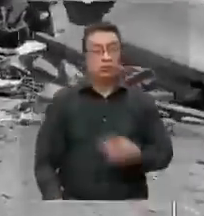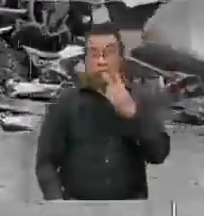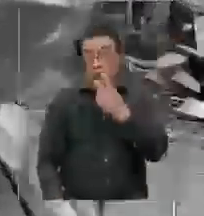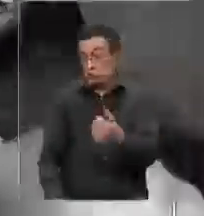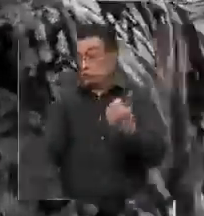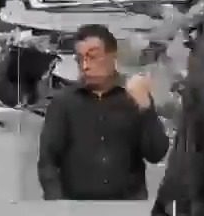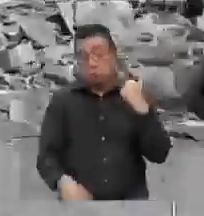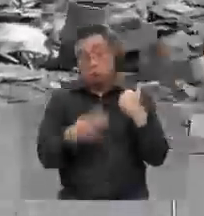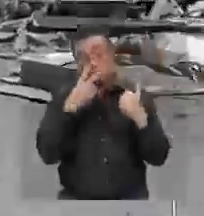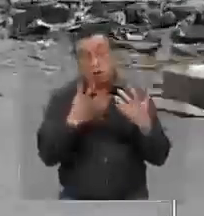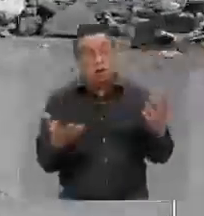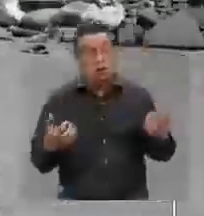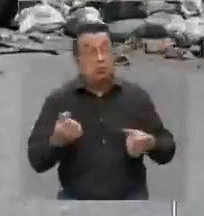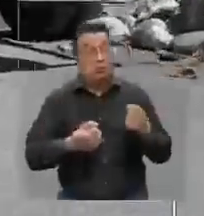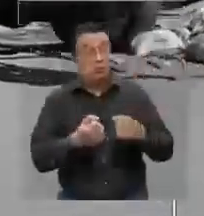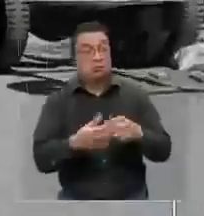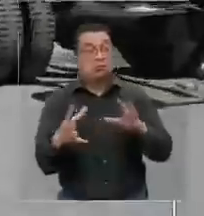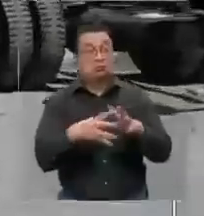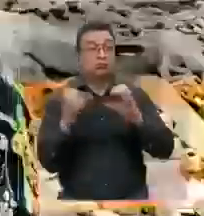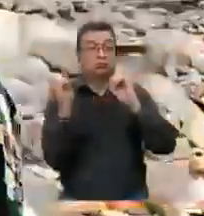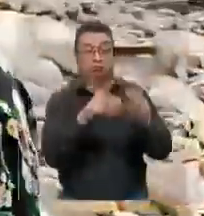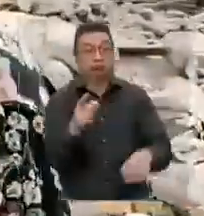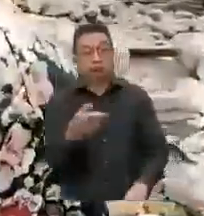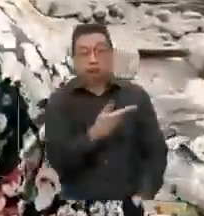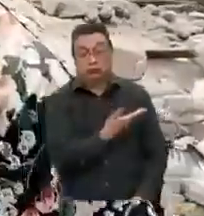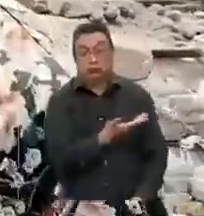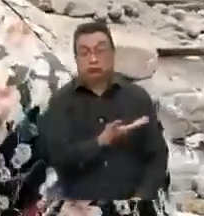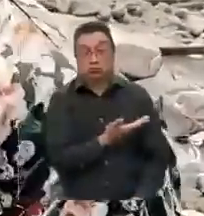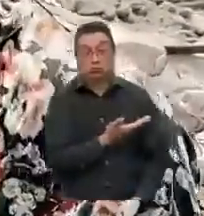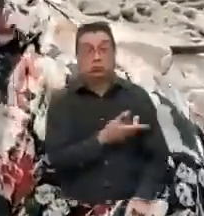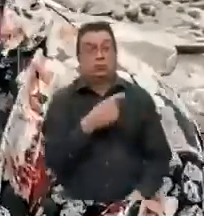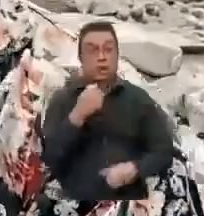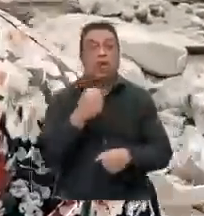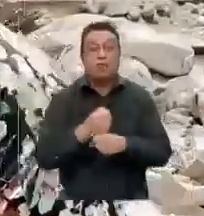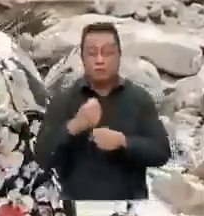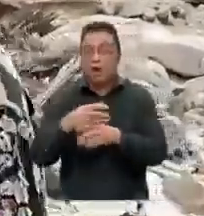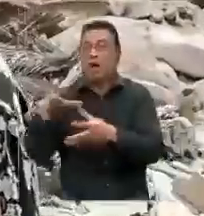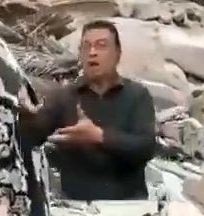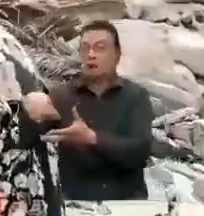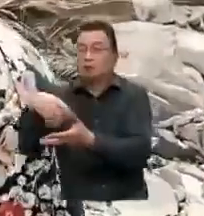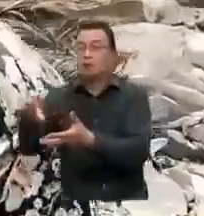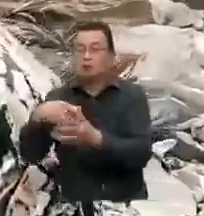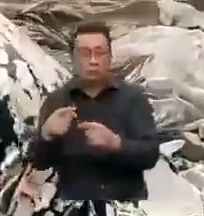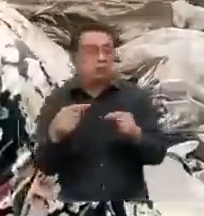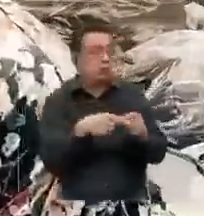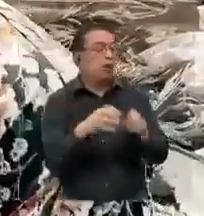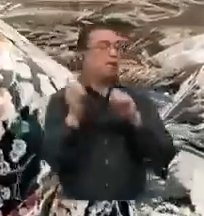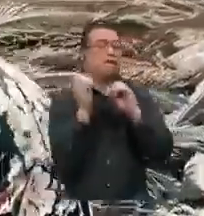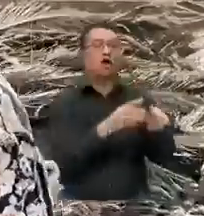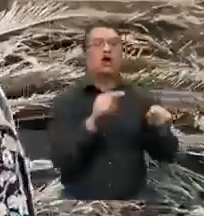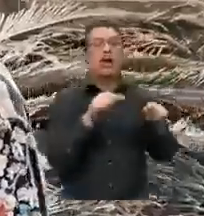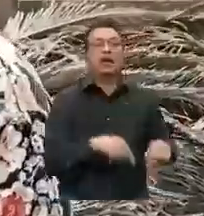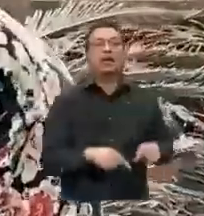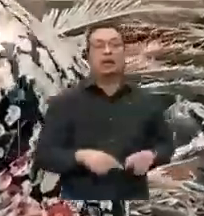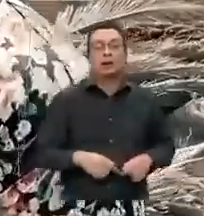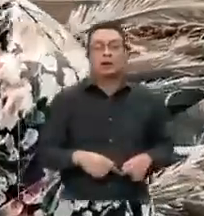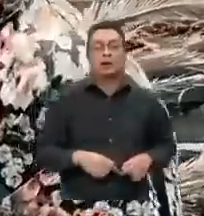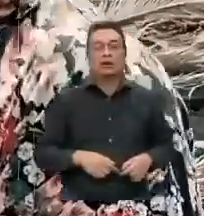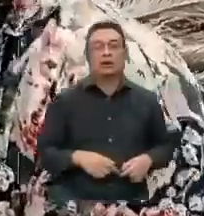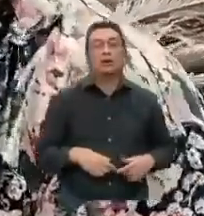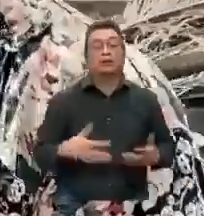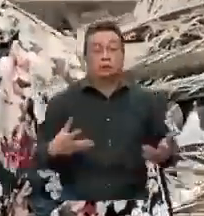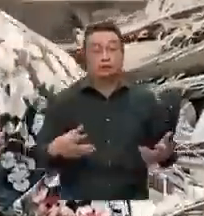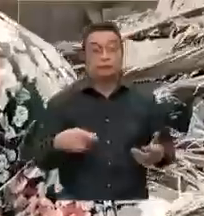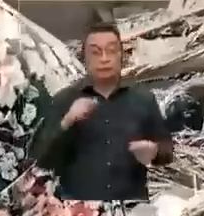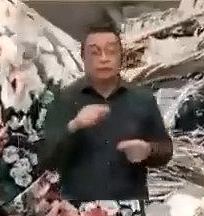Mira, ahí va una camioneta con escombros. Aquí hay gente que trabaja retirando escombros y lo vienen a tirar acá. Pero es